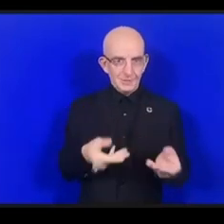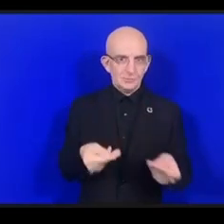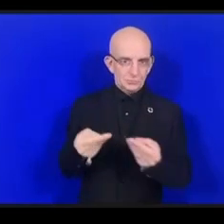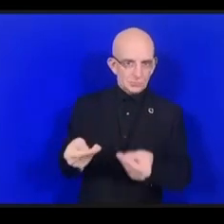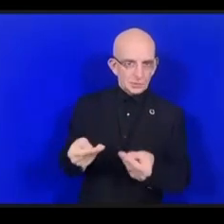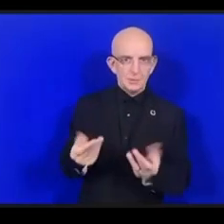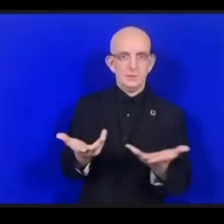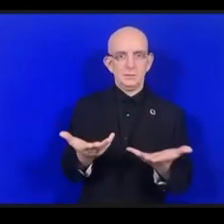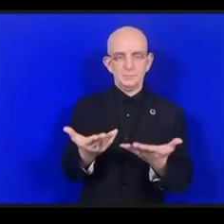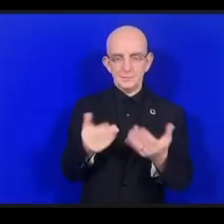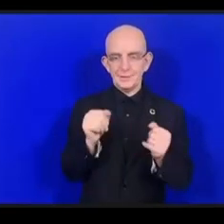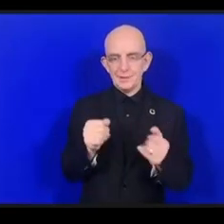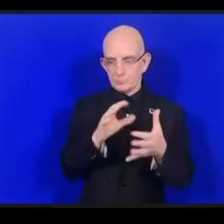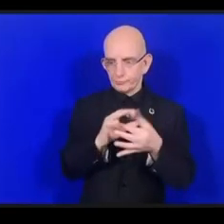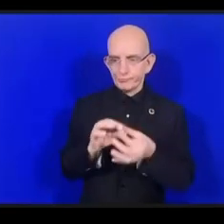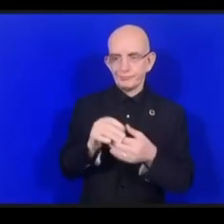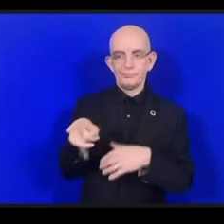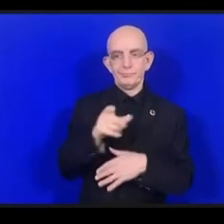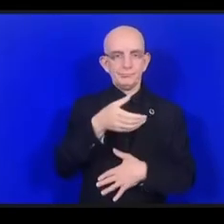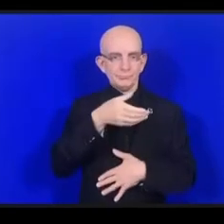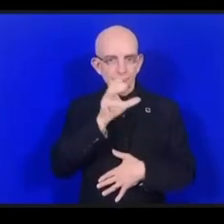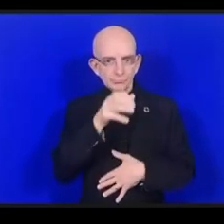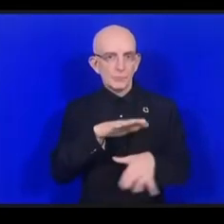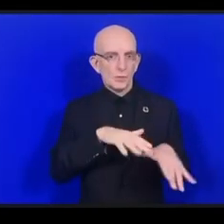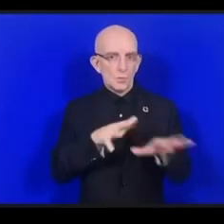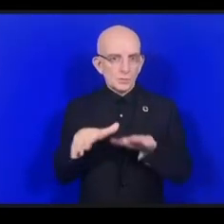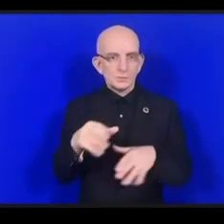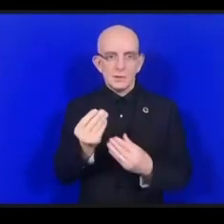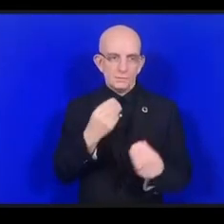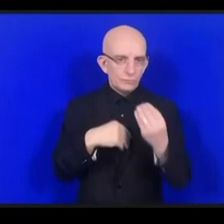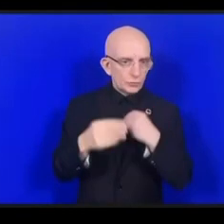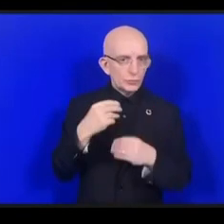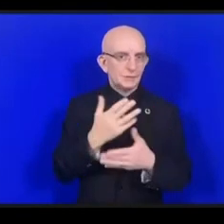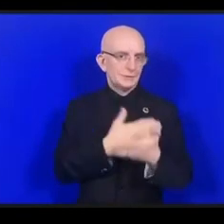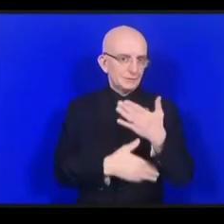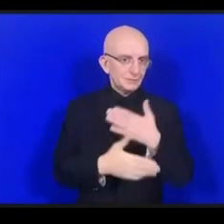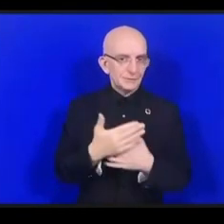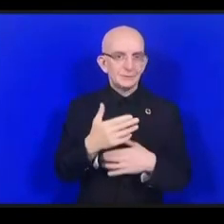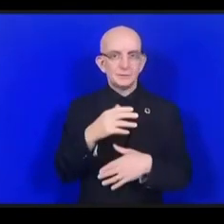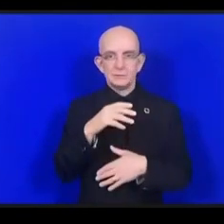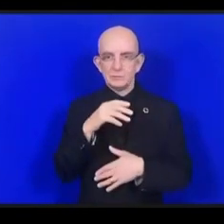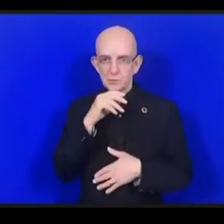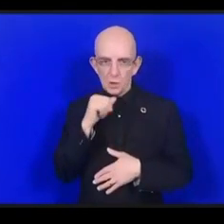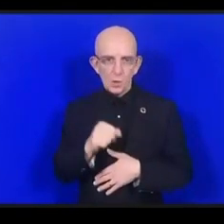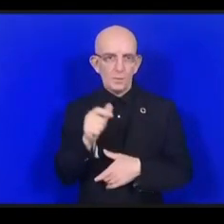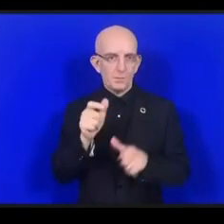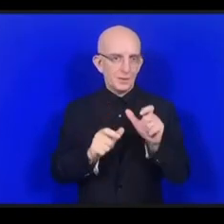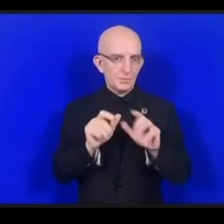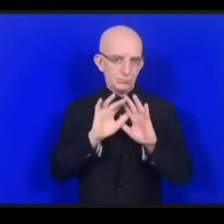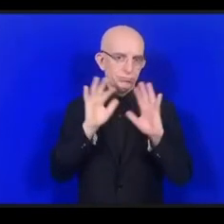de la participación de personas con discapacidades y personas ancianas en todo el